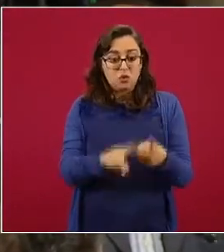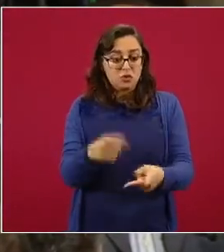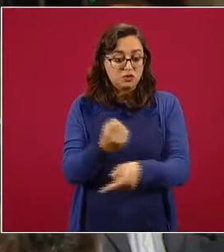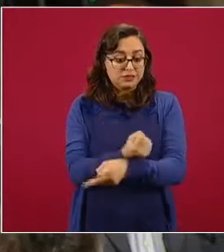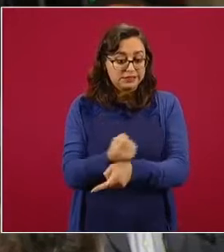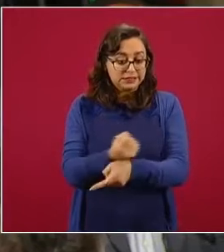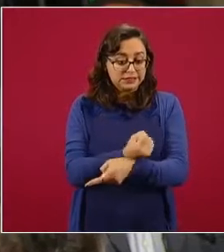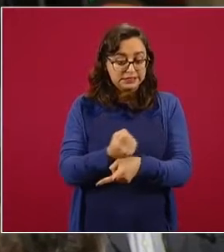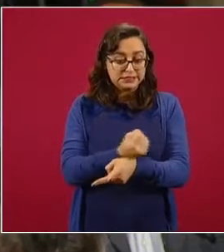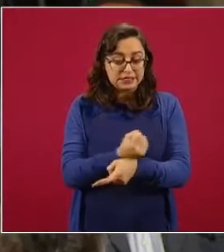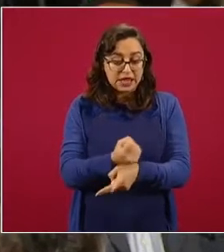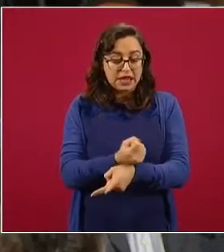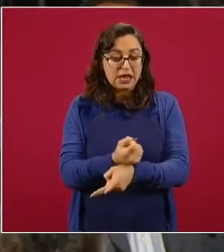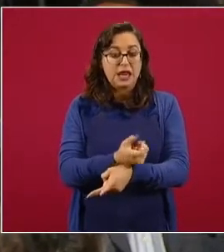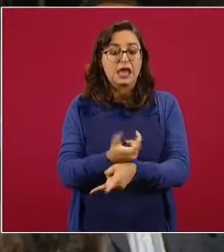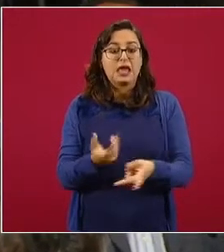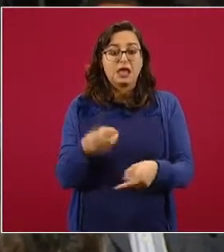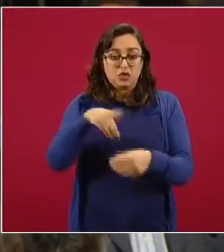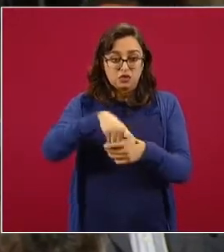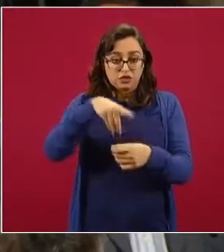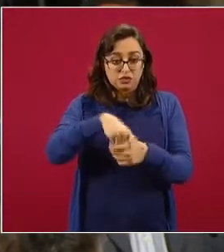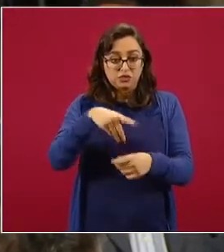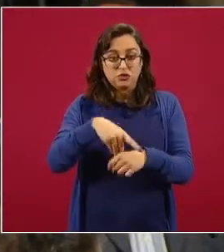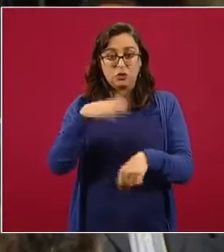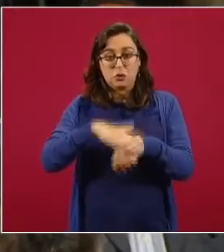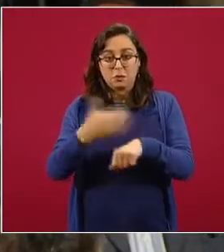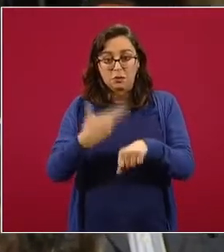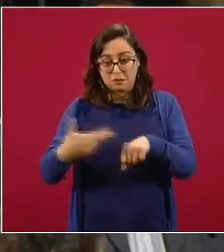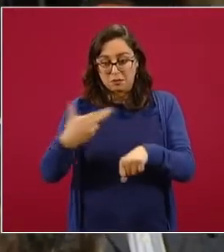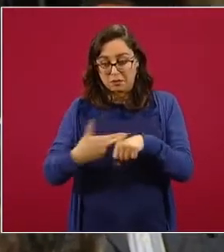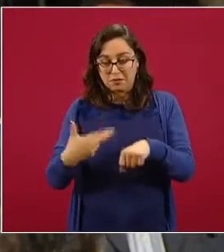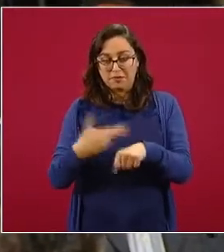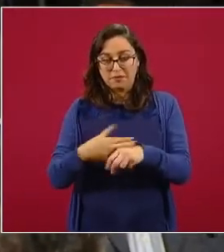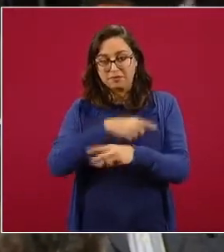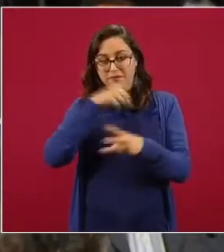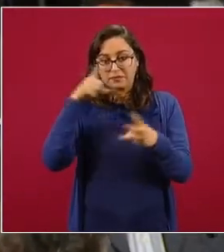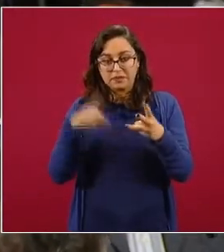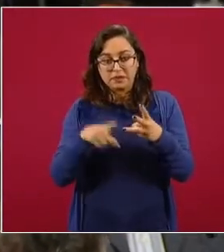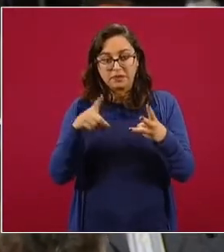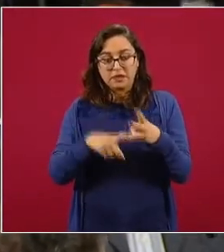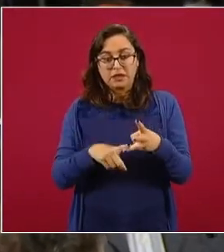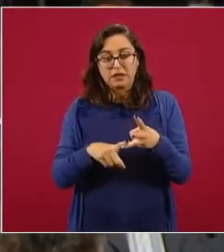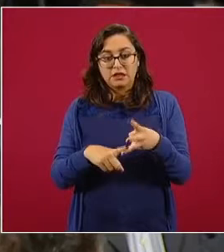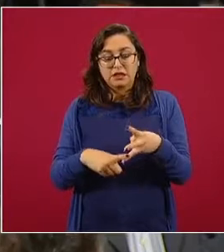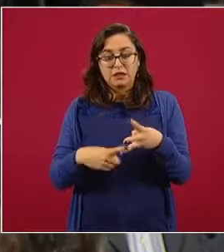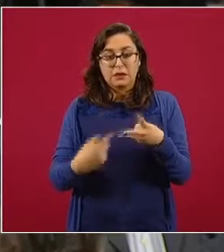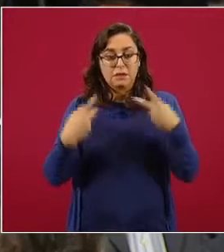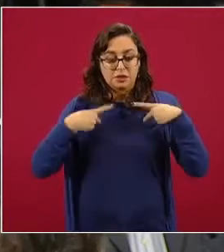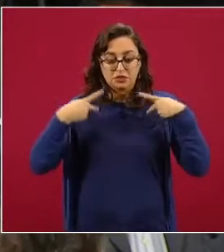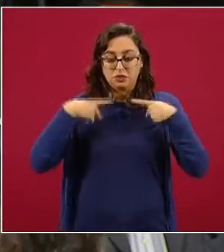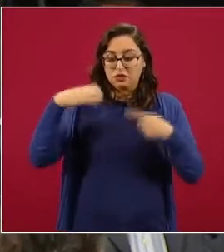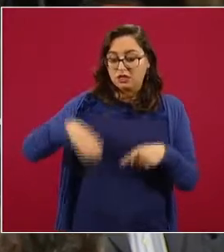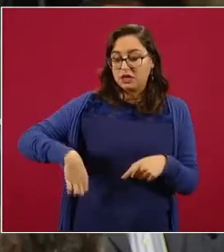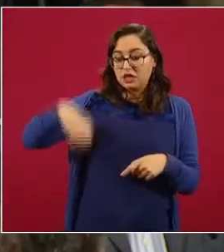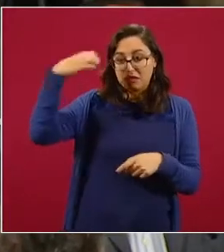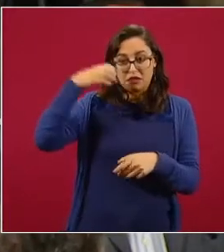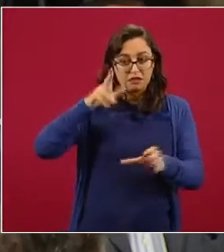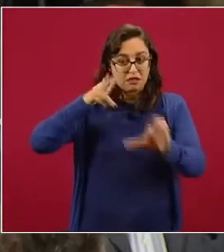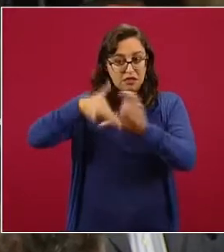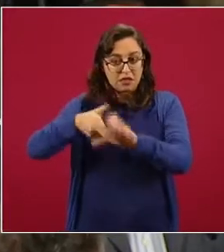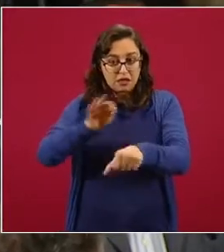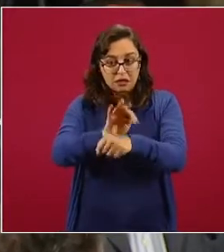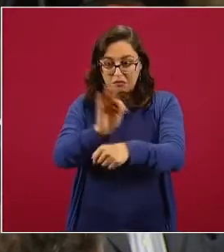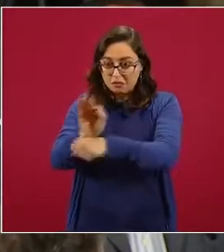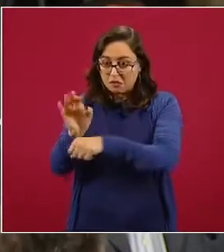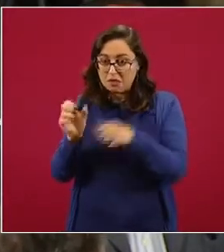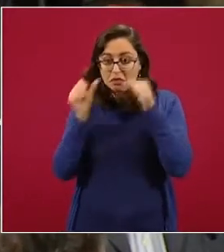sangre, que sea algo más ágil y práctico, un programa de salud y rehabilitación para los adultos de tercera edad en los asilos,